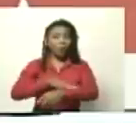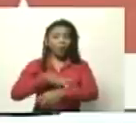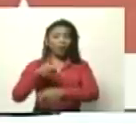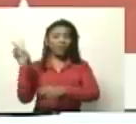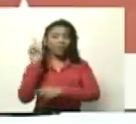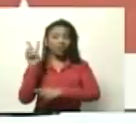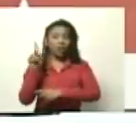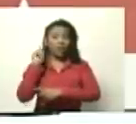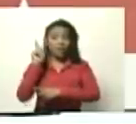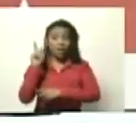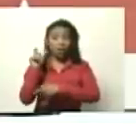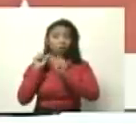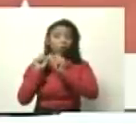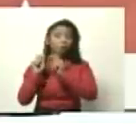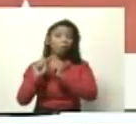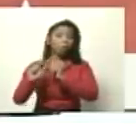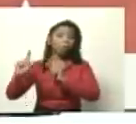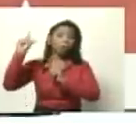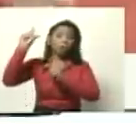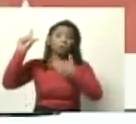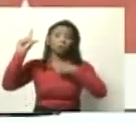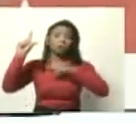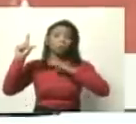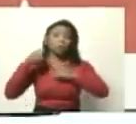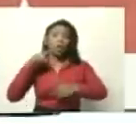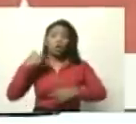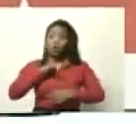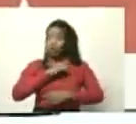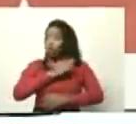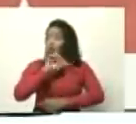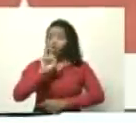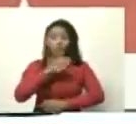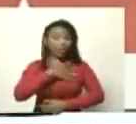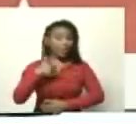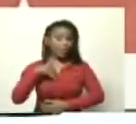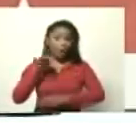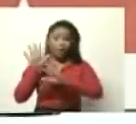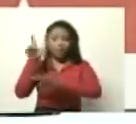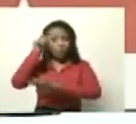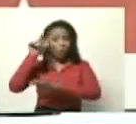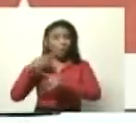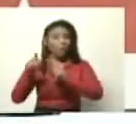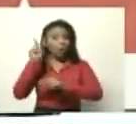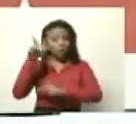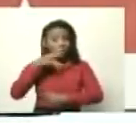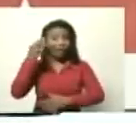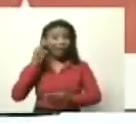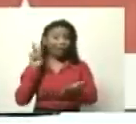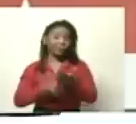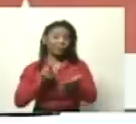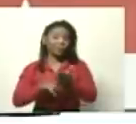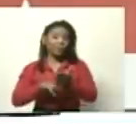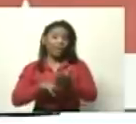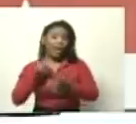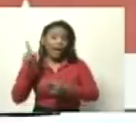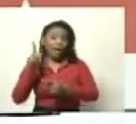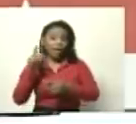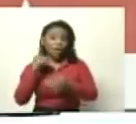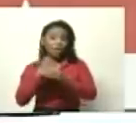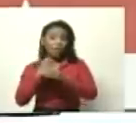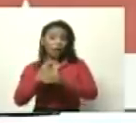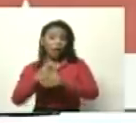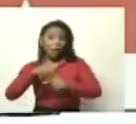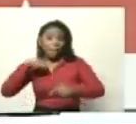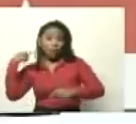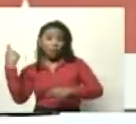Y les va a seguir creciendo. No le deseamos eso a ningún pueblo, pero es una realidad. Se les ha devuelto, es el